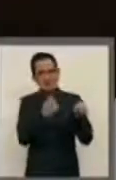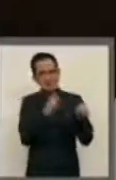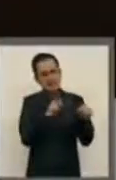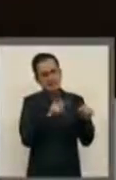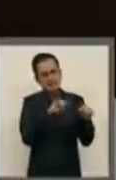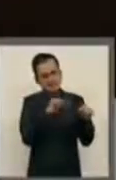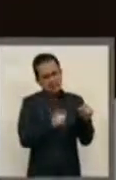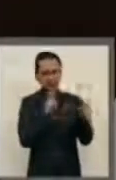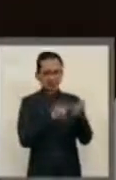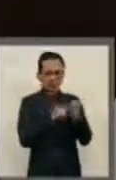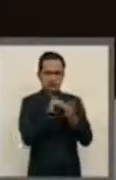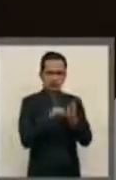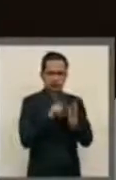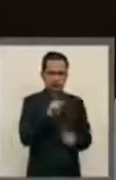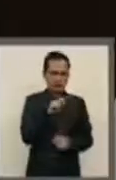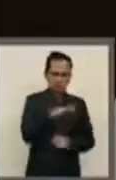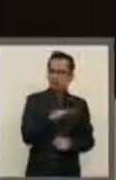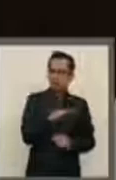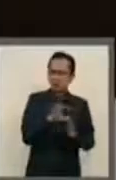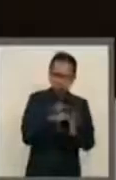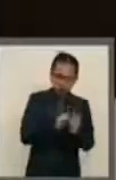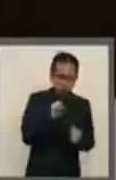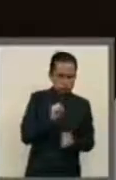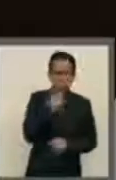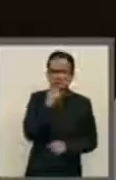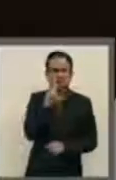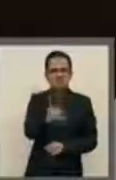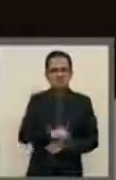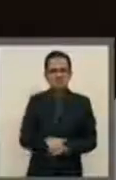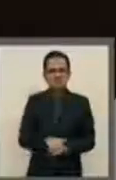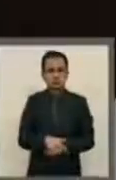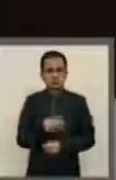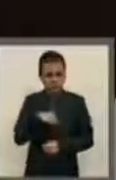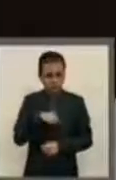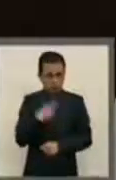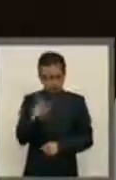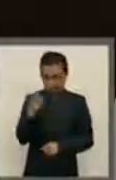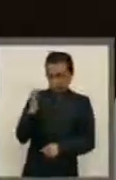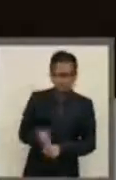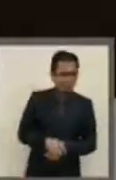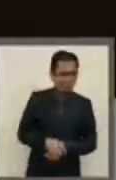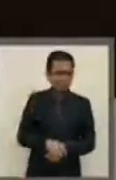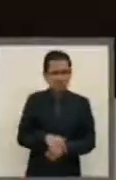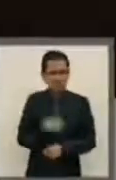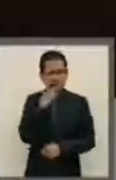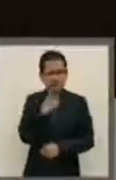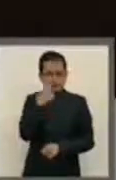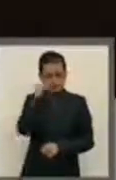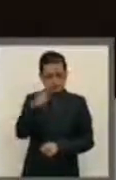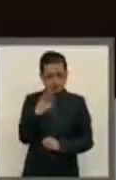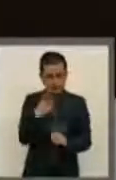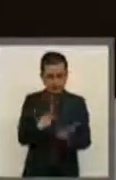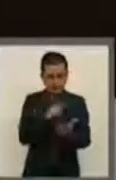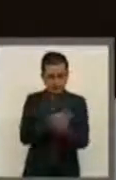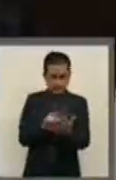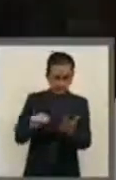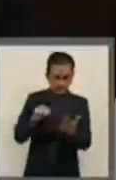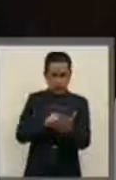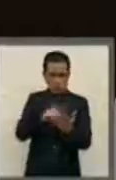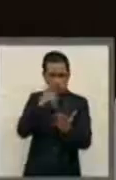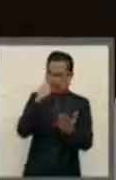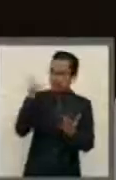29 constitucional. De ninguna manera vamos a permitir que mediante la ley se legitime